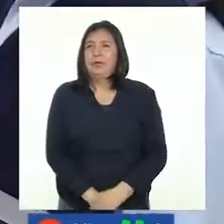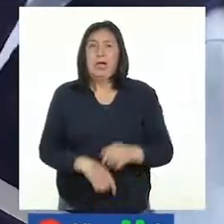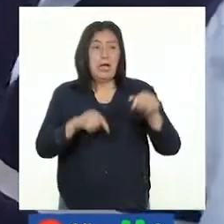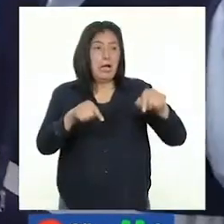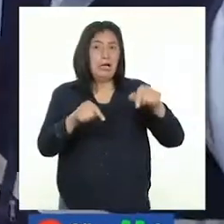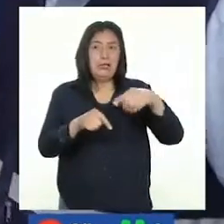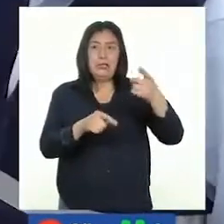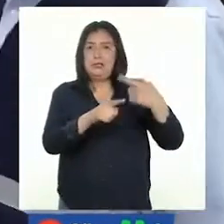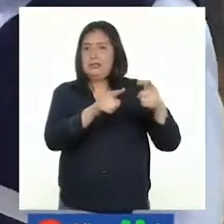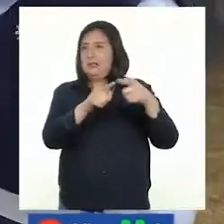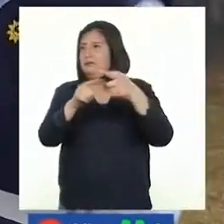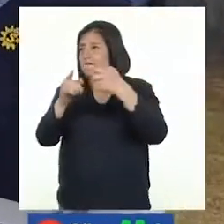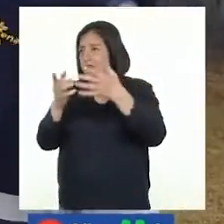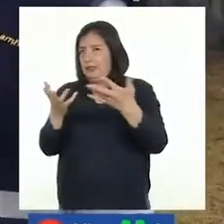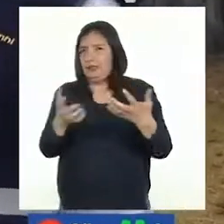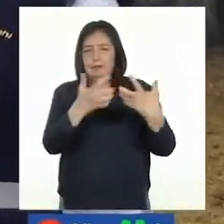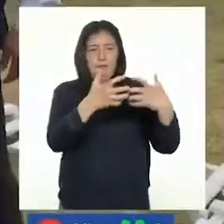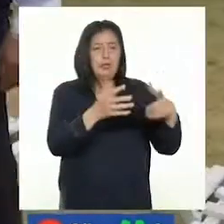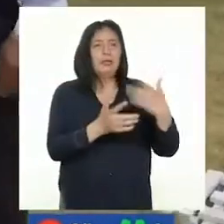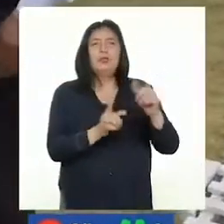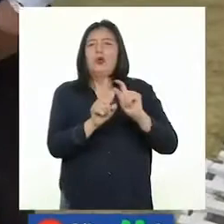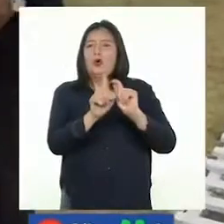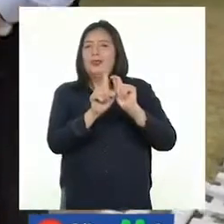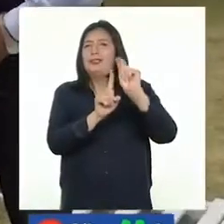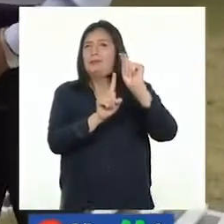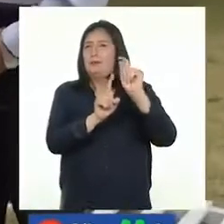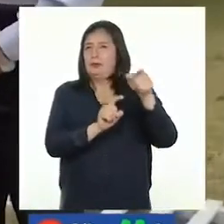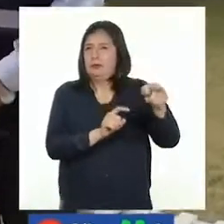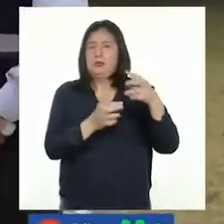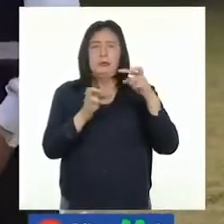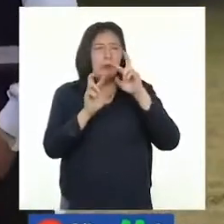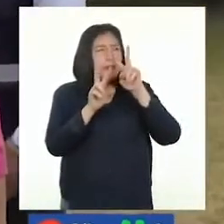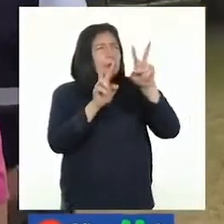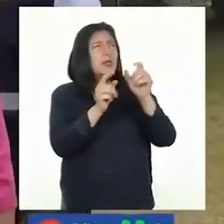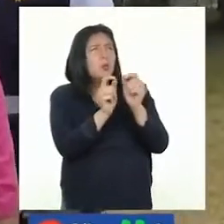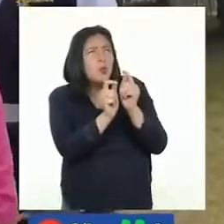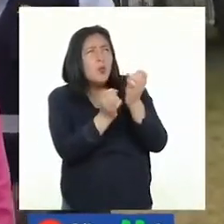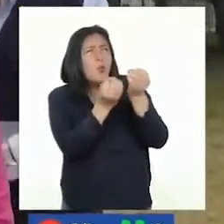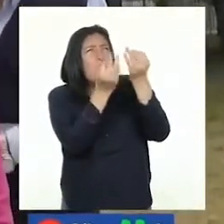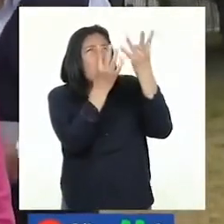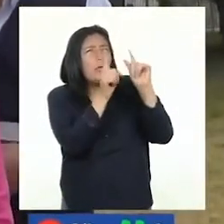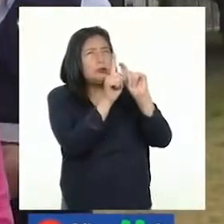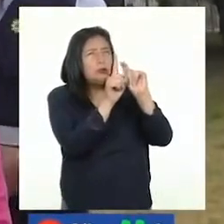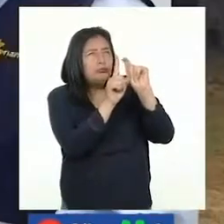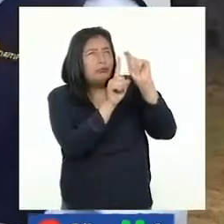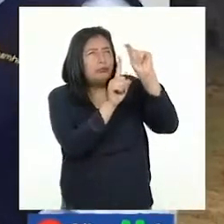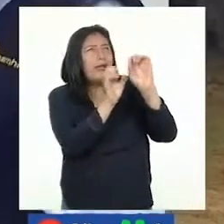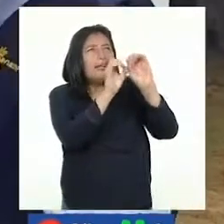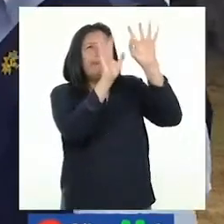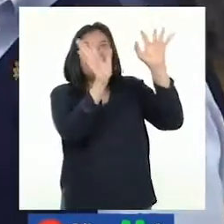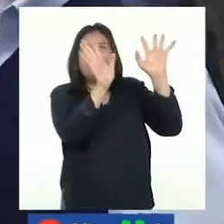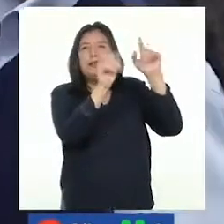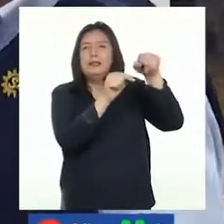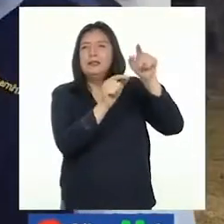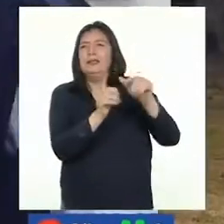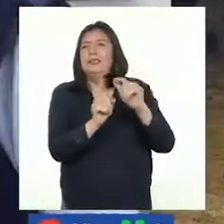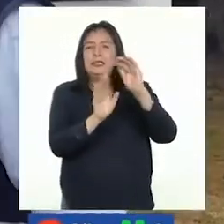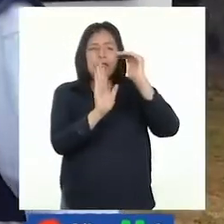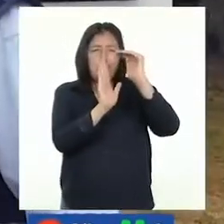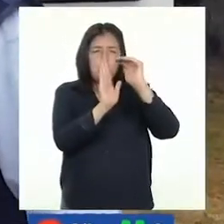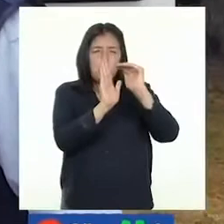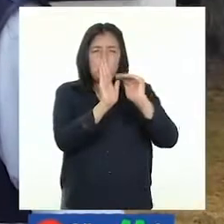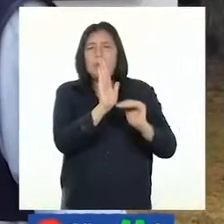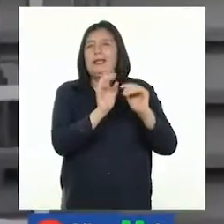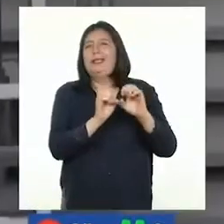Acá tenemos una serie de instrumentales o termómetros que nos permite ver la temperatura máxima durante el día y la temperatura